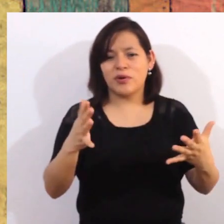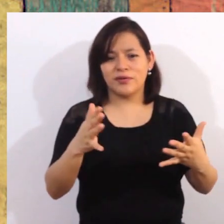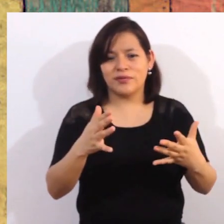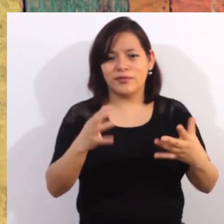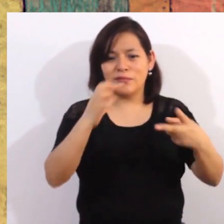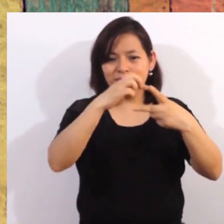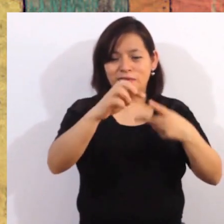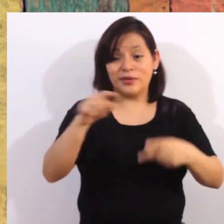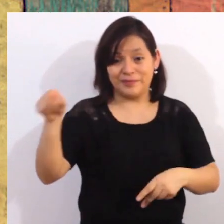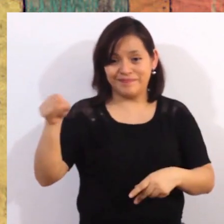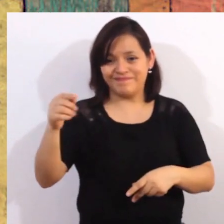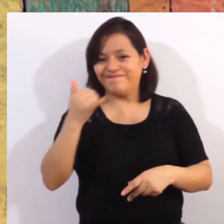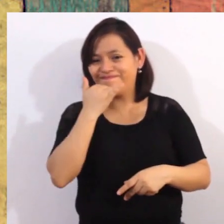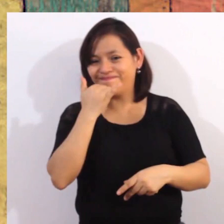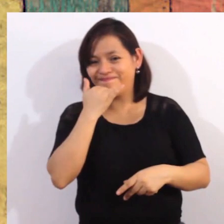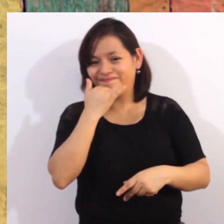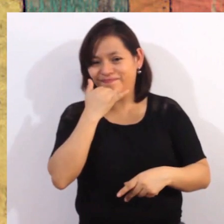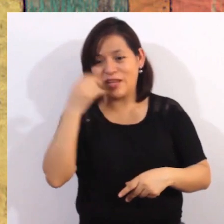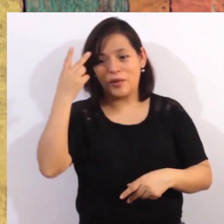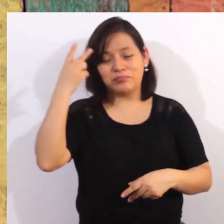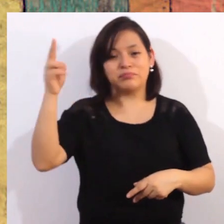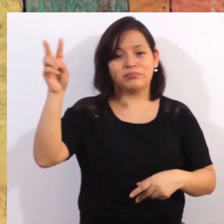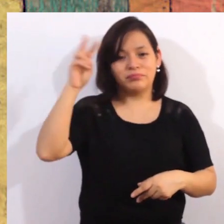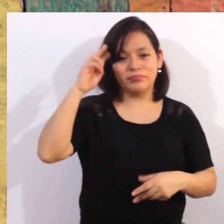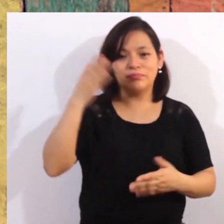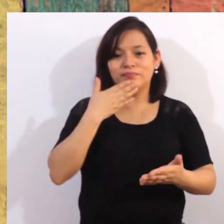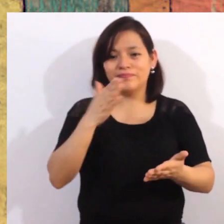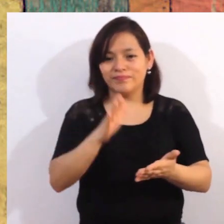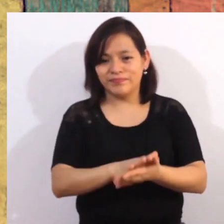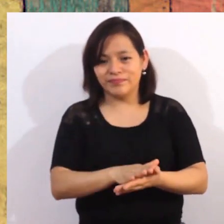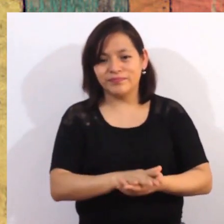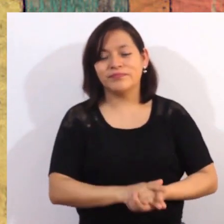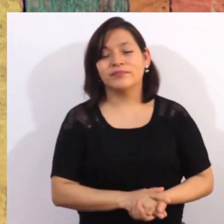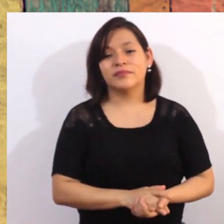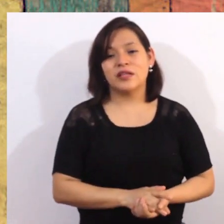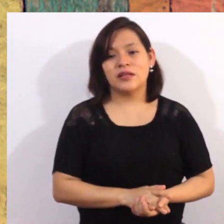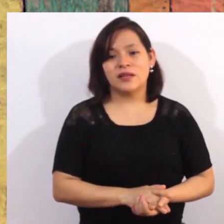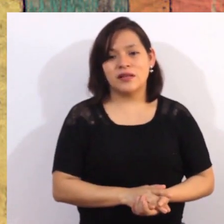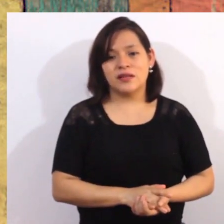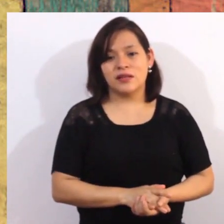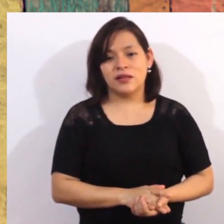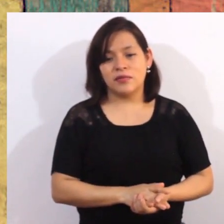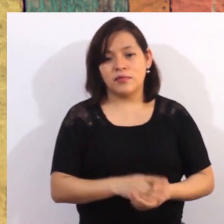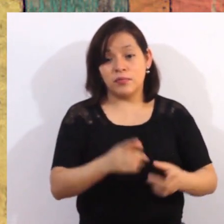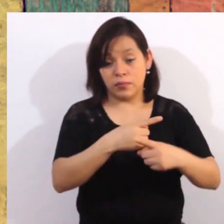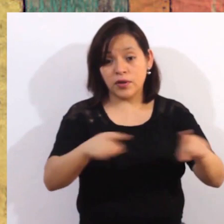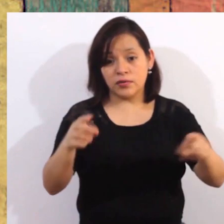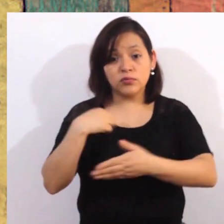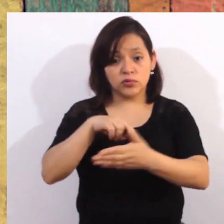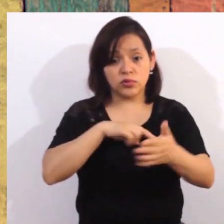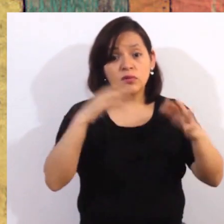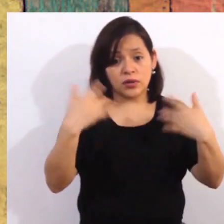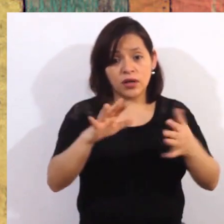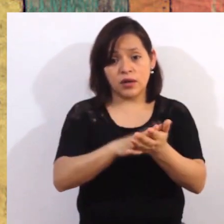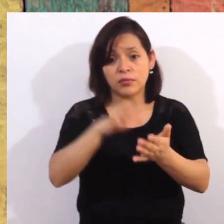los sucesos acontecieran, recién se puso a escribir a manera simbólica. No, ya